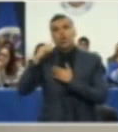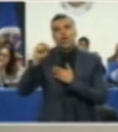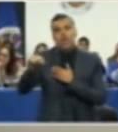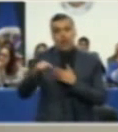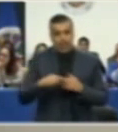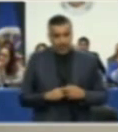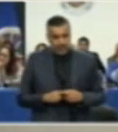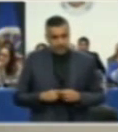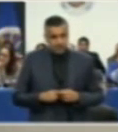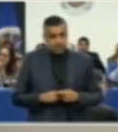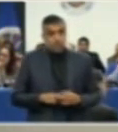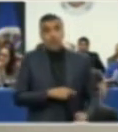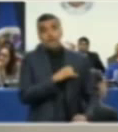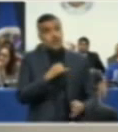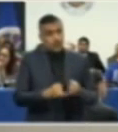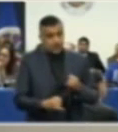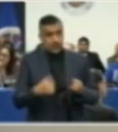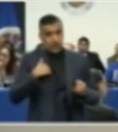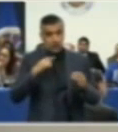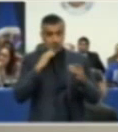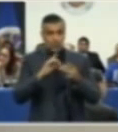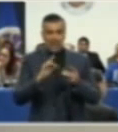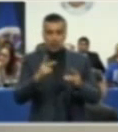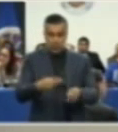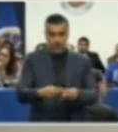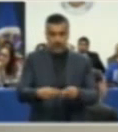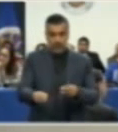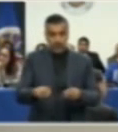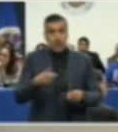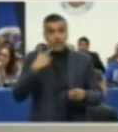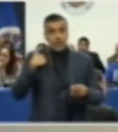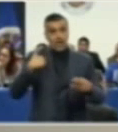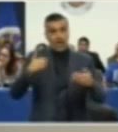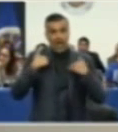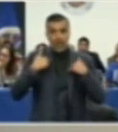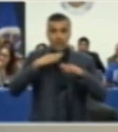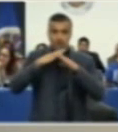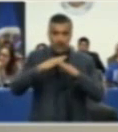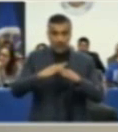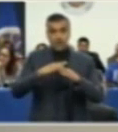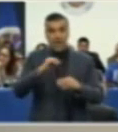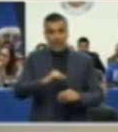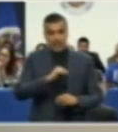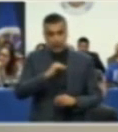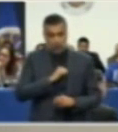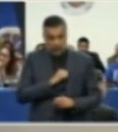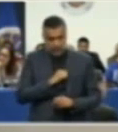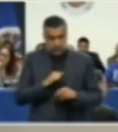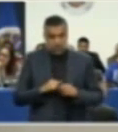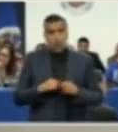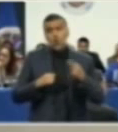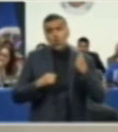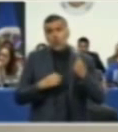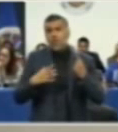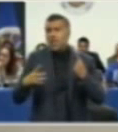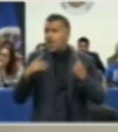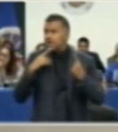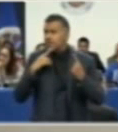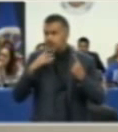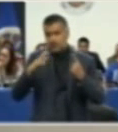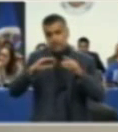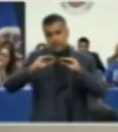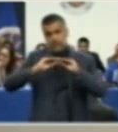ella. Finalmente, quisiéramos apuntar de manera muy breve que existen también barreras actitudinales. Una de ellas ha